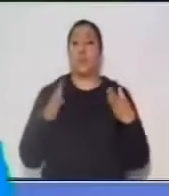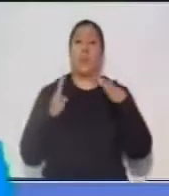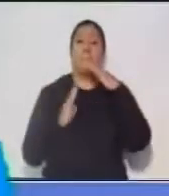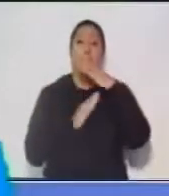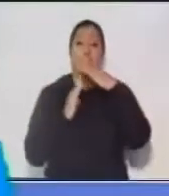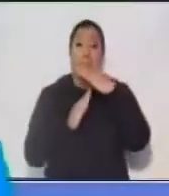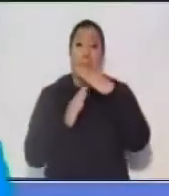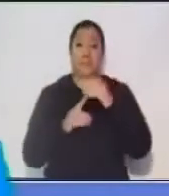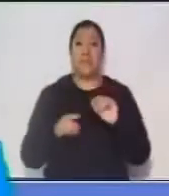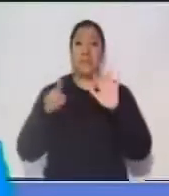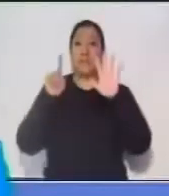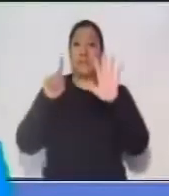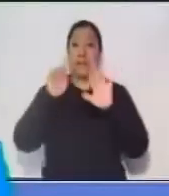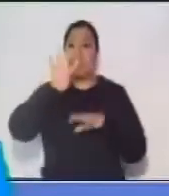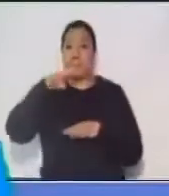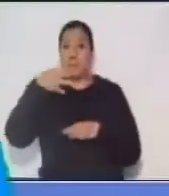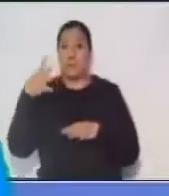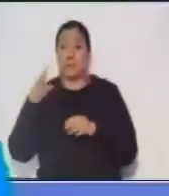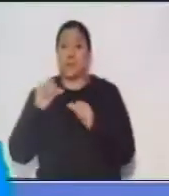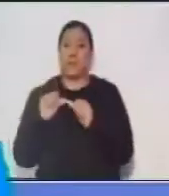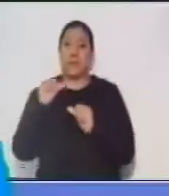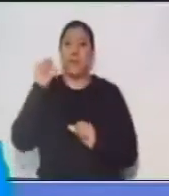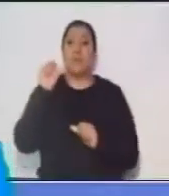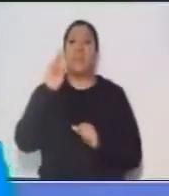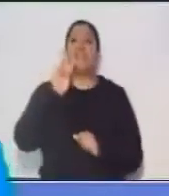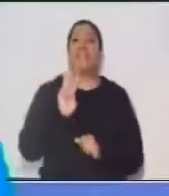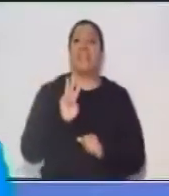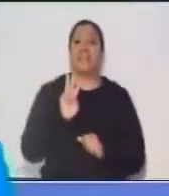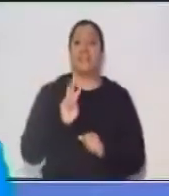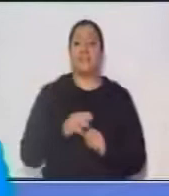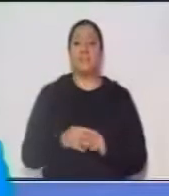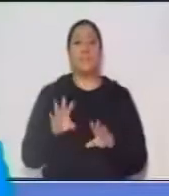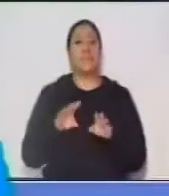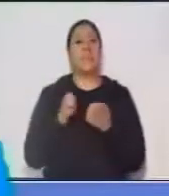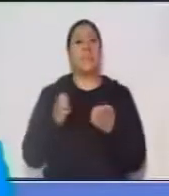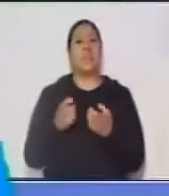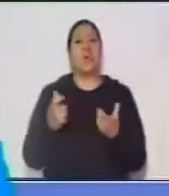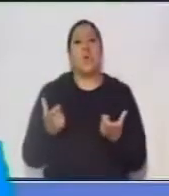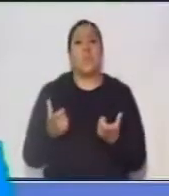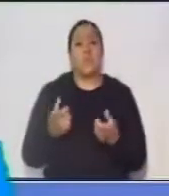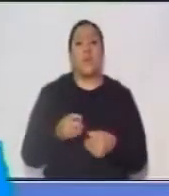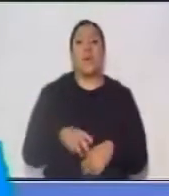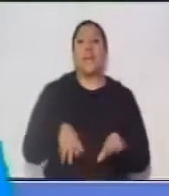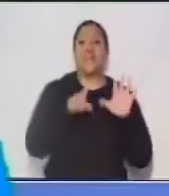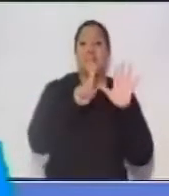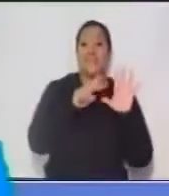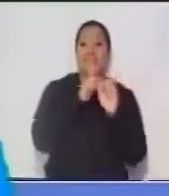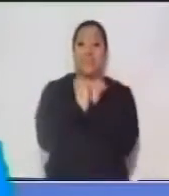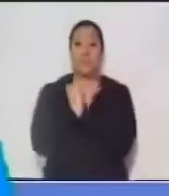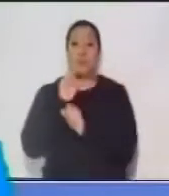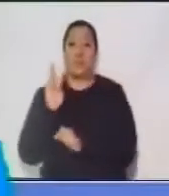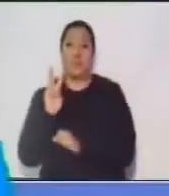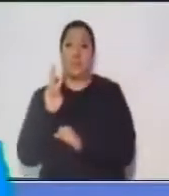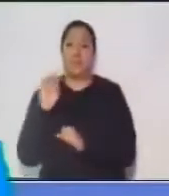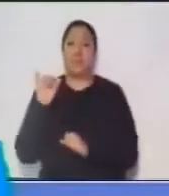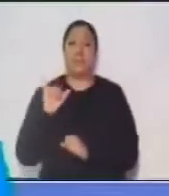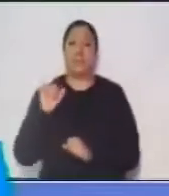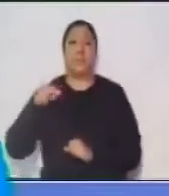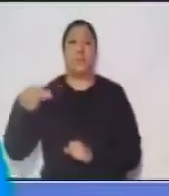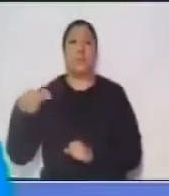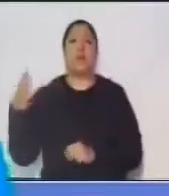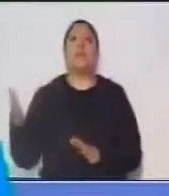cuadros y en la altura tenemos 3. Entonces multiplicamos 6 por 3 y nos va a dar